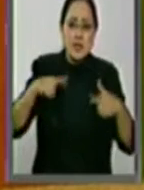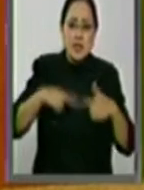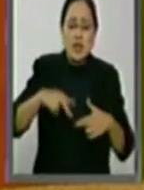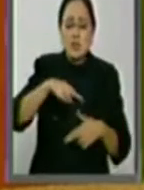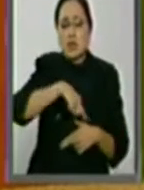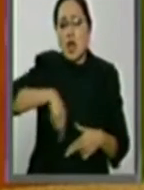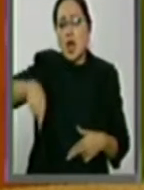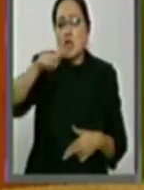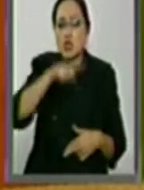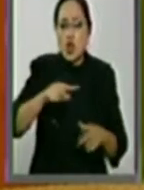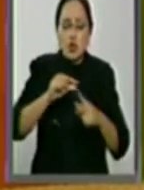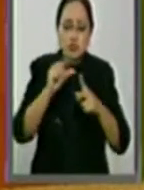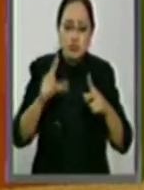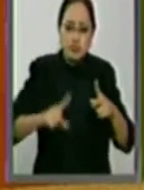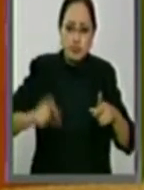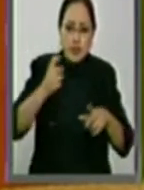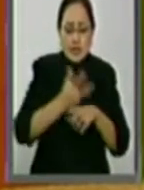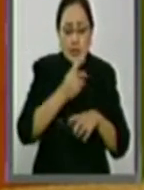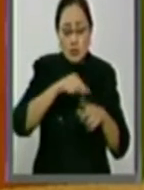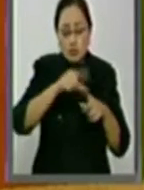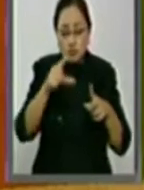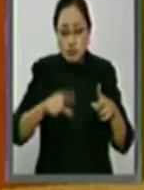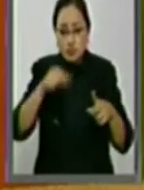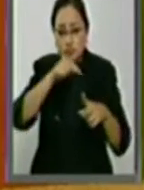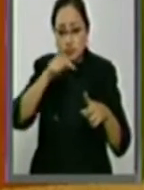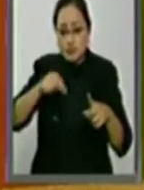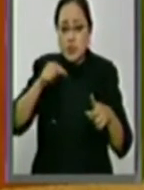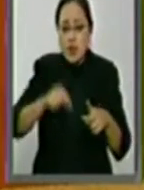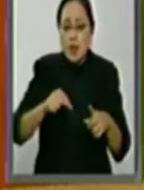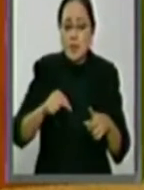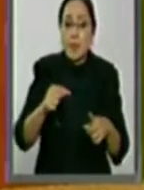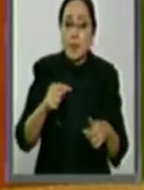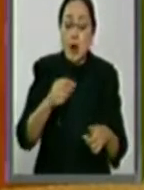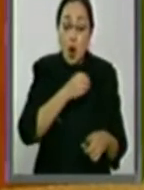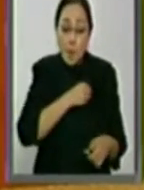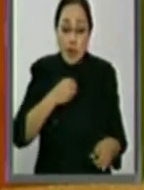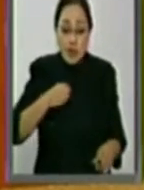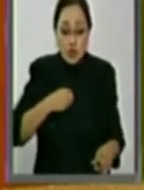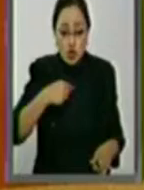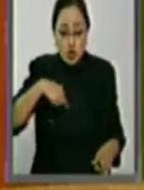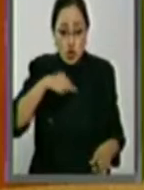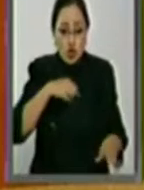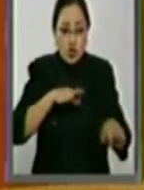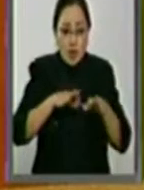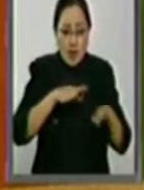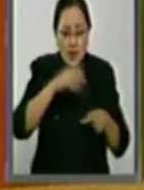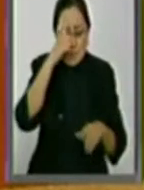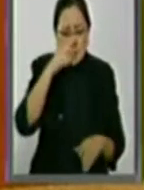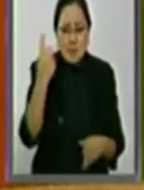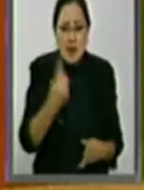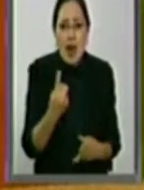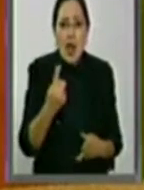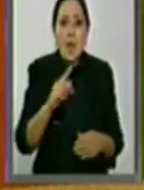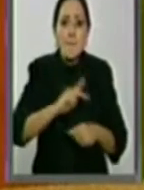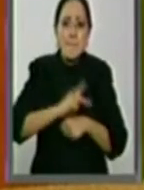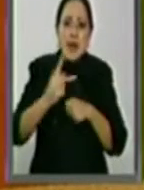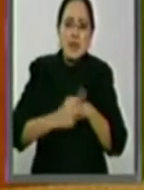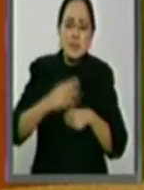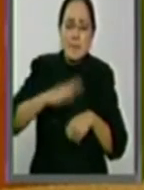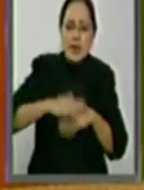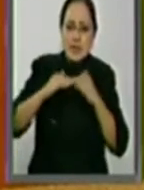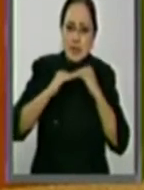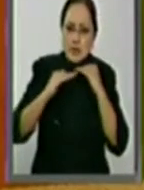entidades federativas, estamos obligados a trabajar por un país más equitativo e incluyente, a no